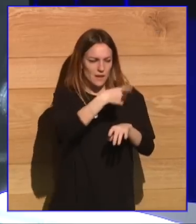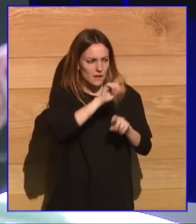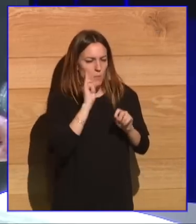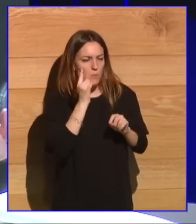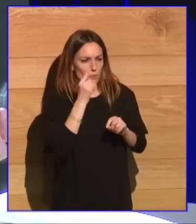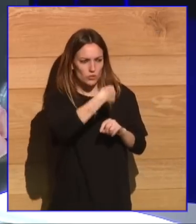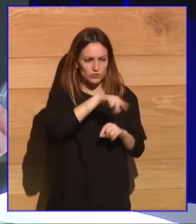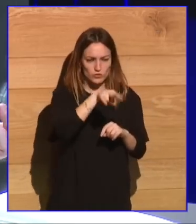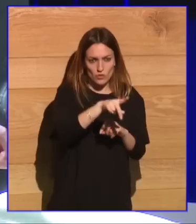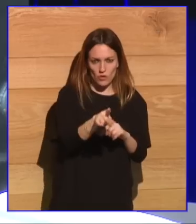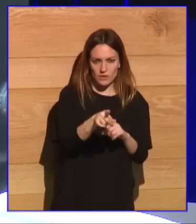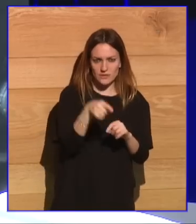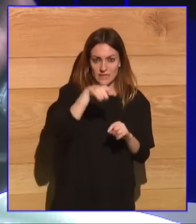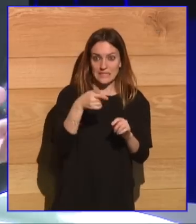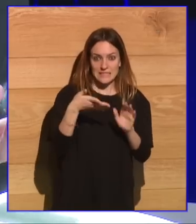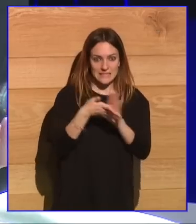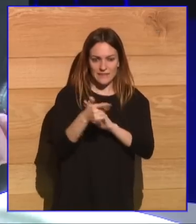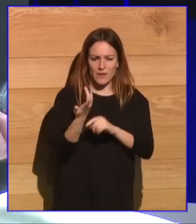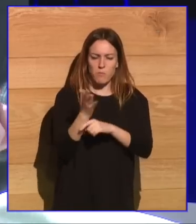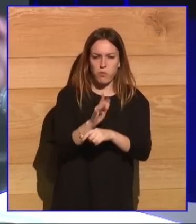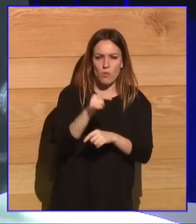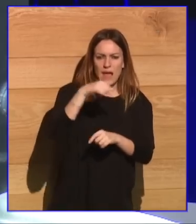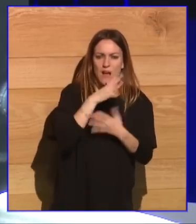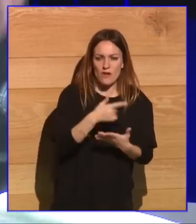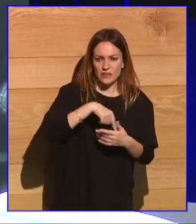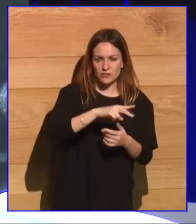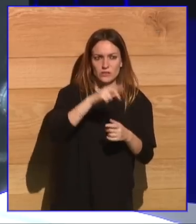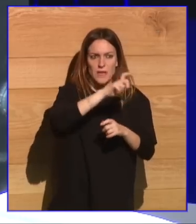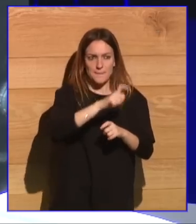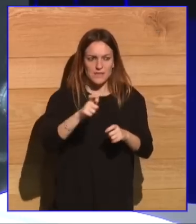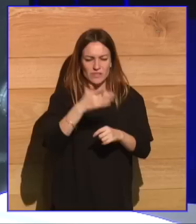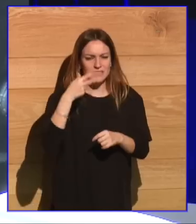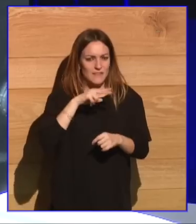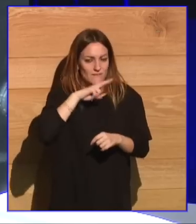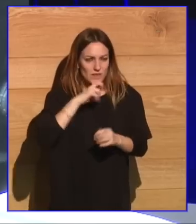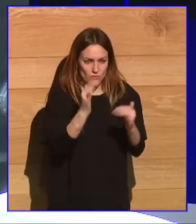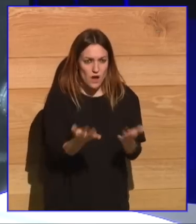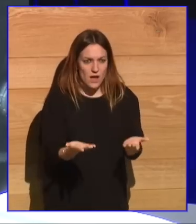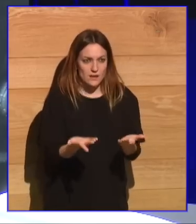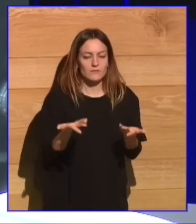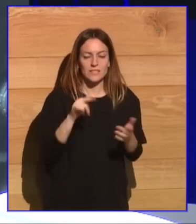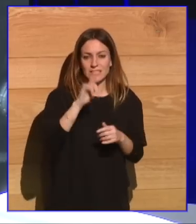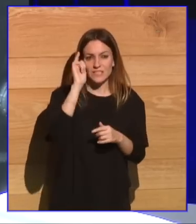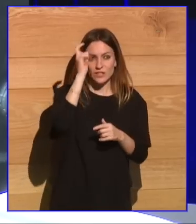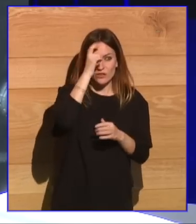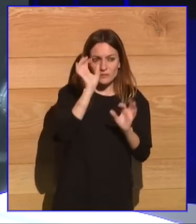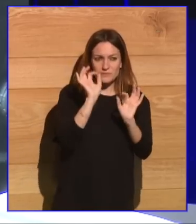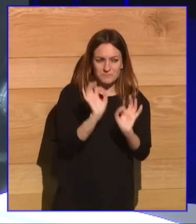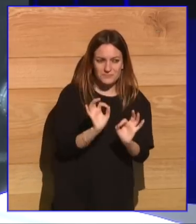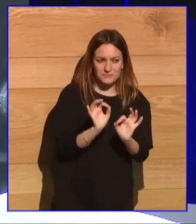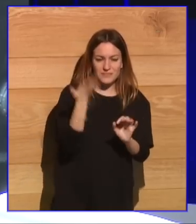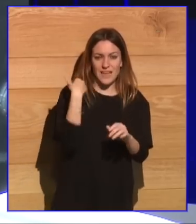estos macroconciertos que estamos haciendo ahora lo de menos es quién está ahí delante, porque lo que importa en fin, todos estos conceptos en el fondo tan propios de